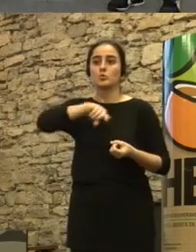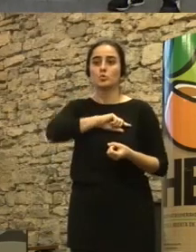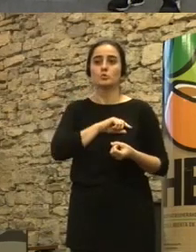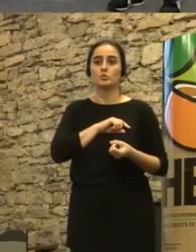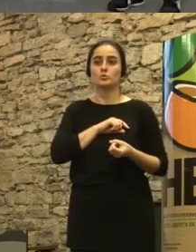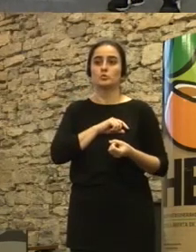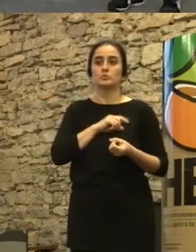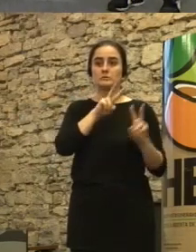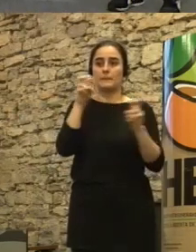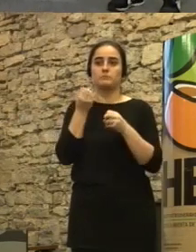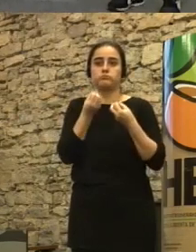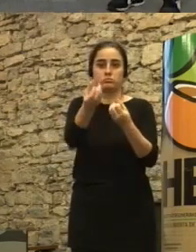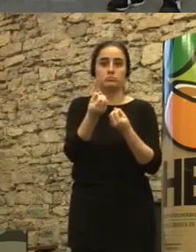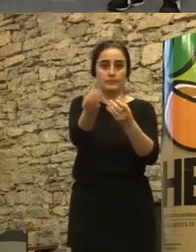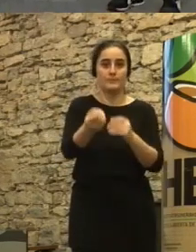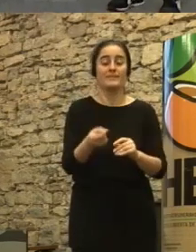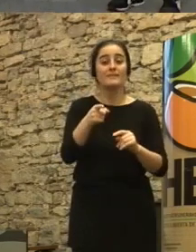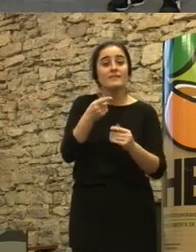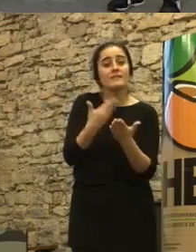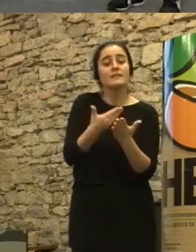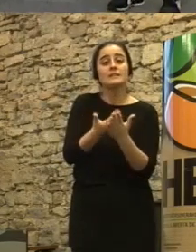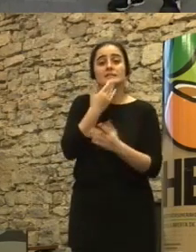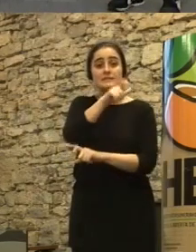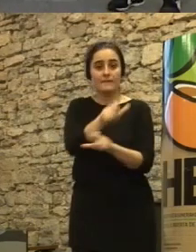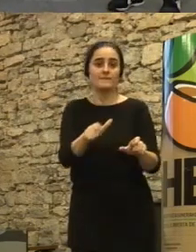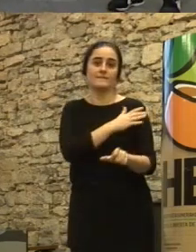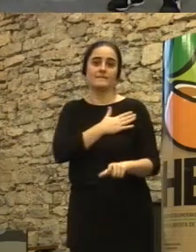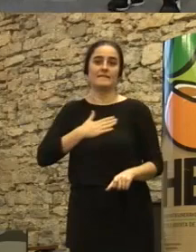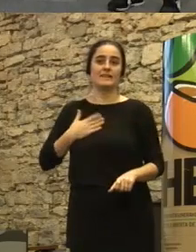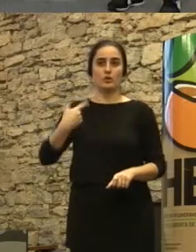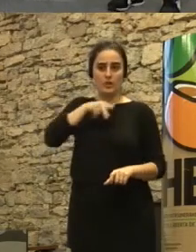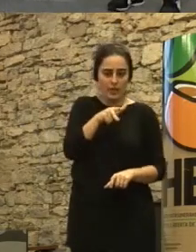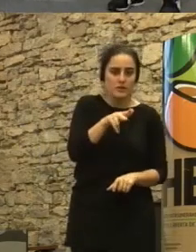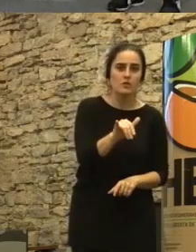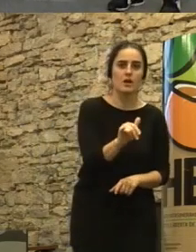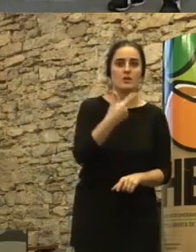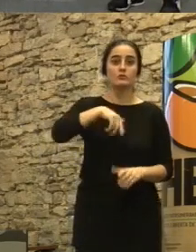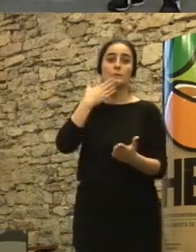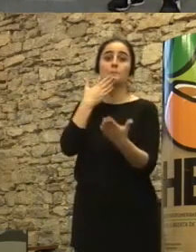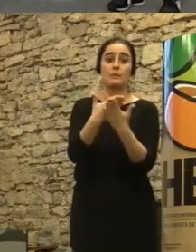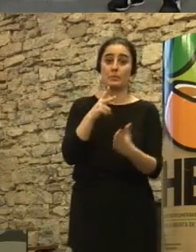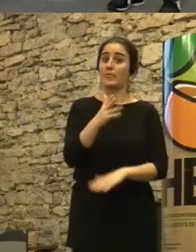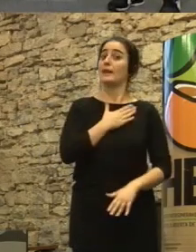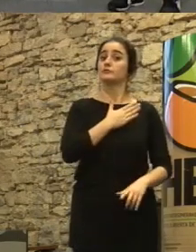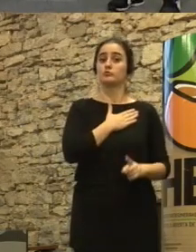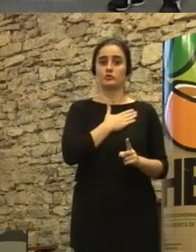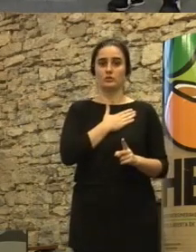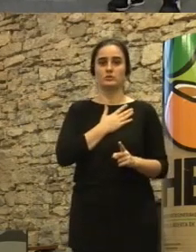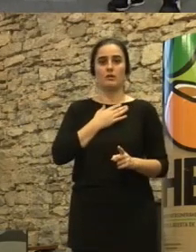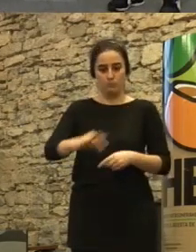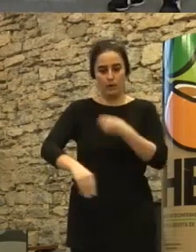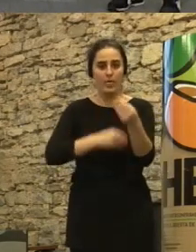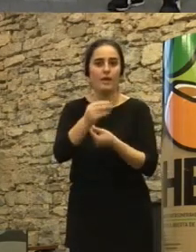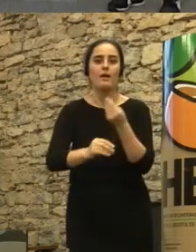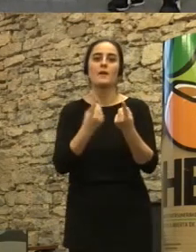nuestras actitudes. Eso se demuestra que si la gente quiere, tenemos unos derechos y los reclamamos, podemos hacerlo. El problema